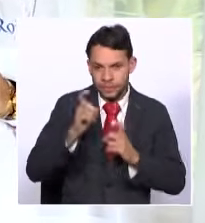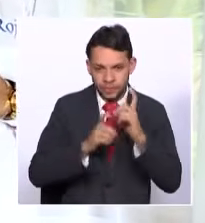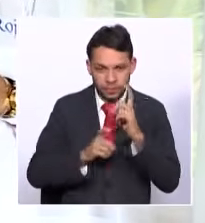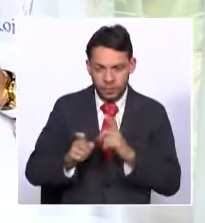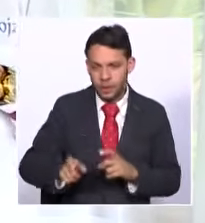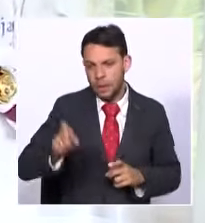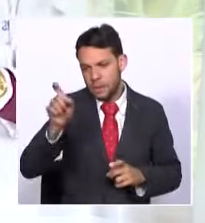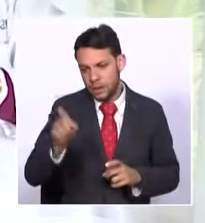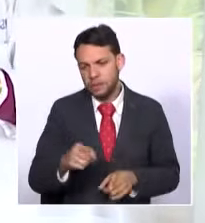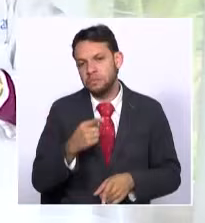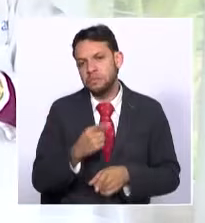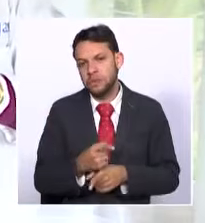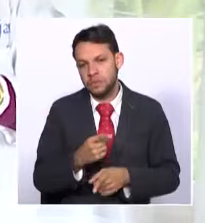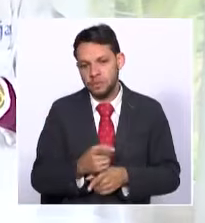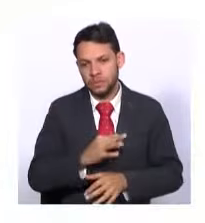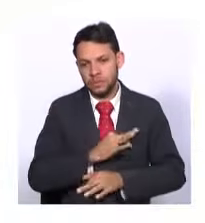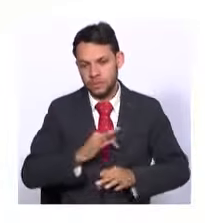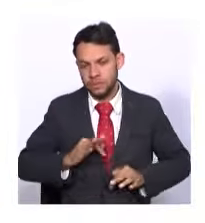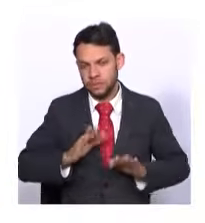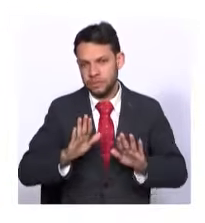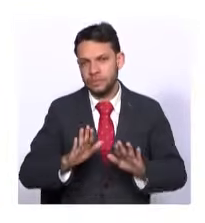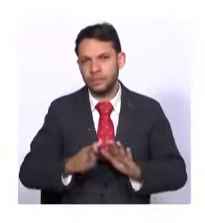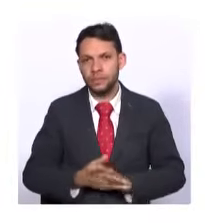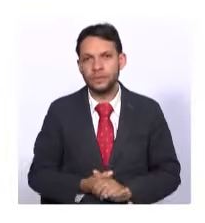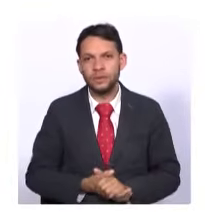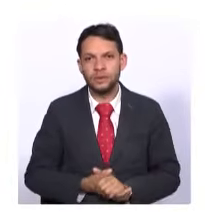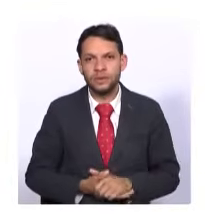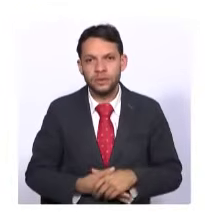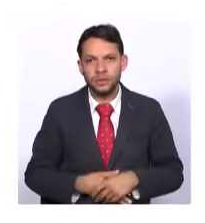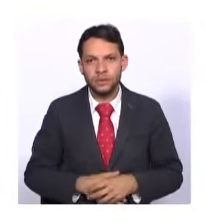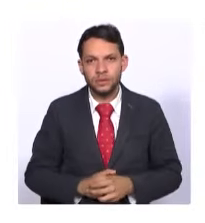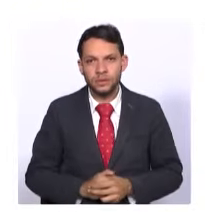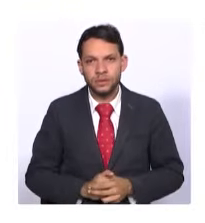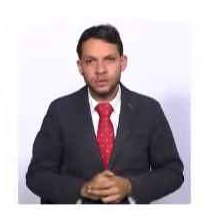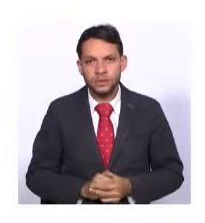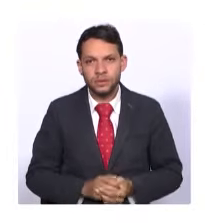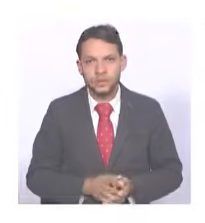que lleguemos al proceso terapéutico. Ya volvemos.